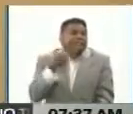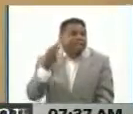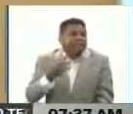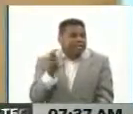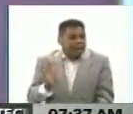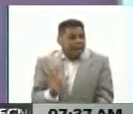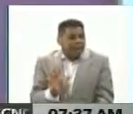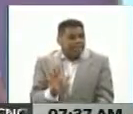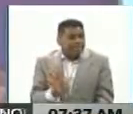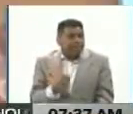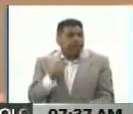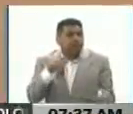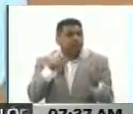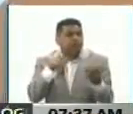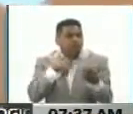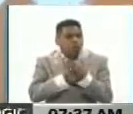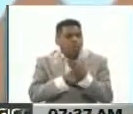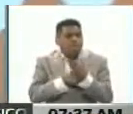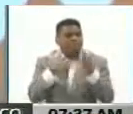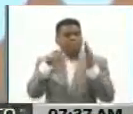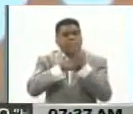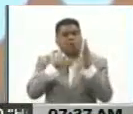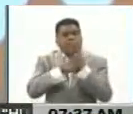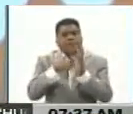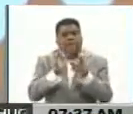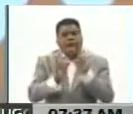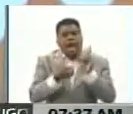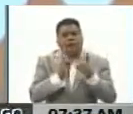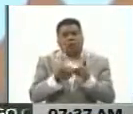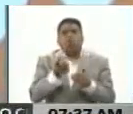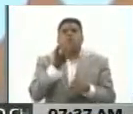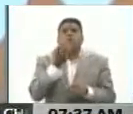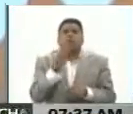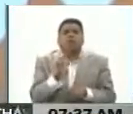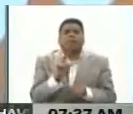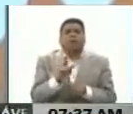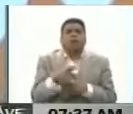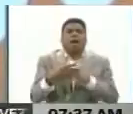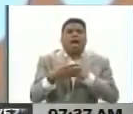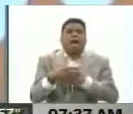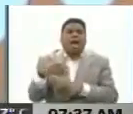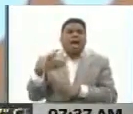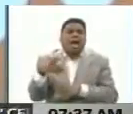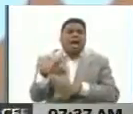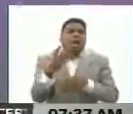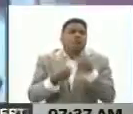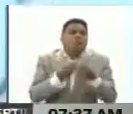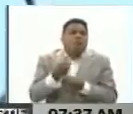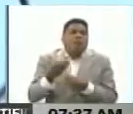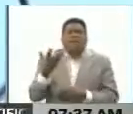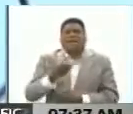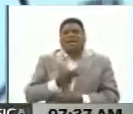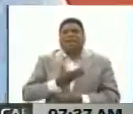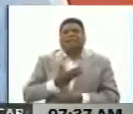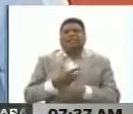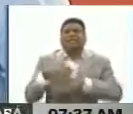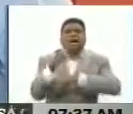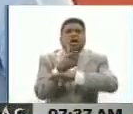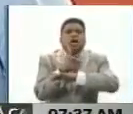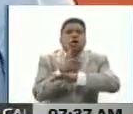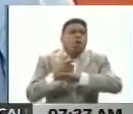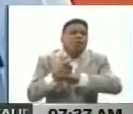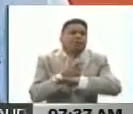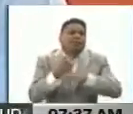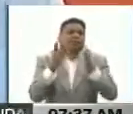hacer para acercarse a rescatar espacios en alcaldías, en gobernaciones que no están aliadas políticamente con el gobierno nacional? Exactamente,